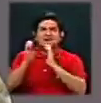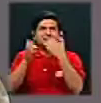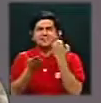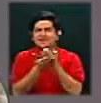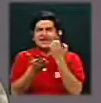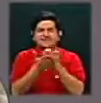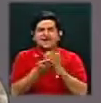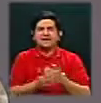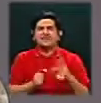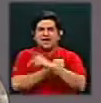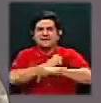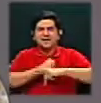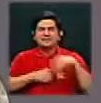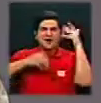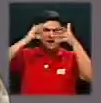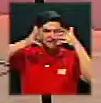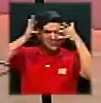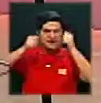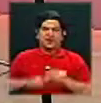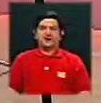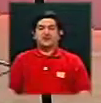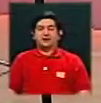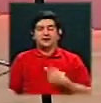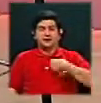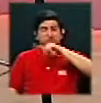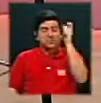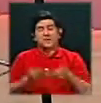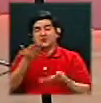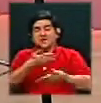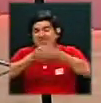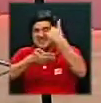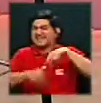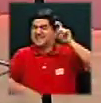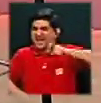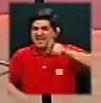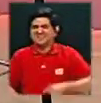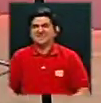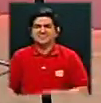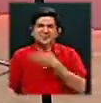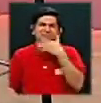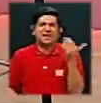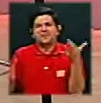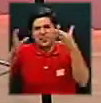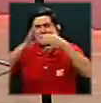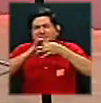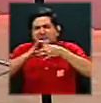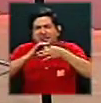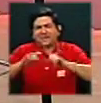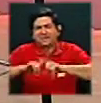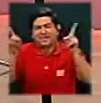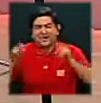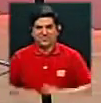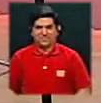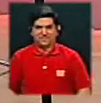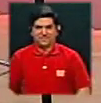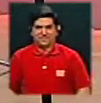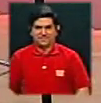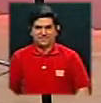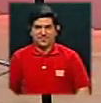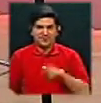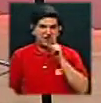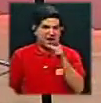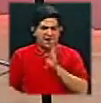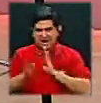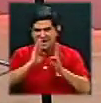económica que el país sigue. Quería hacer una pregunta que quizás se la tuve que haber hecho antes para integrar mejor, pero el punto es, y lo que se habla